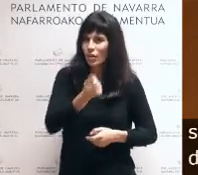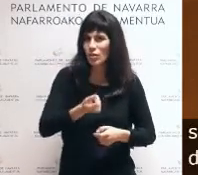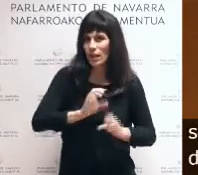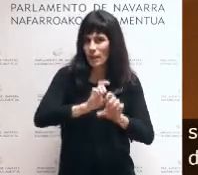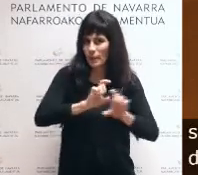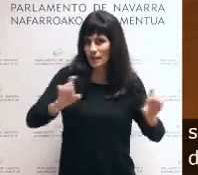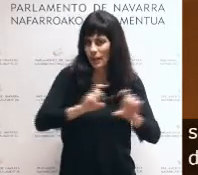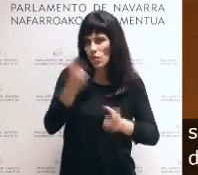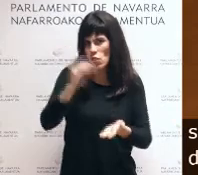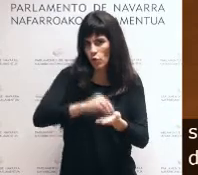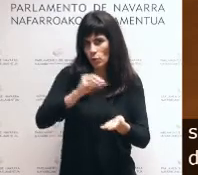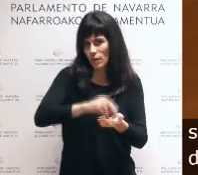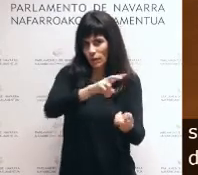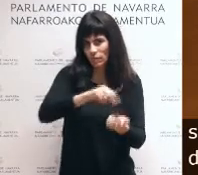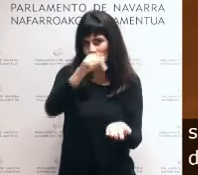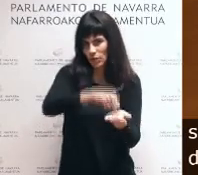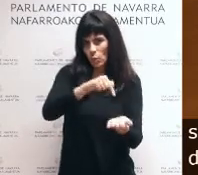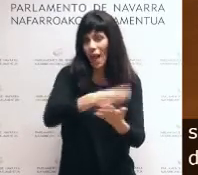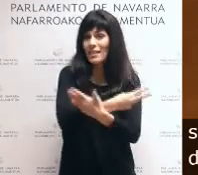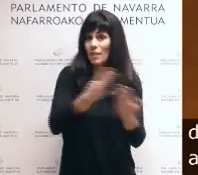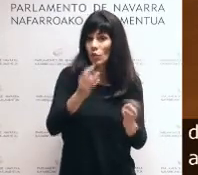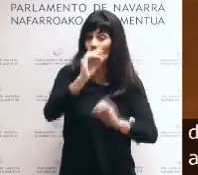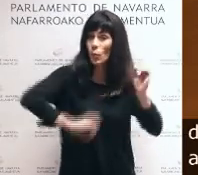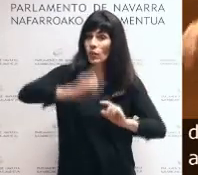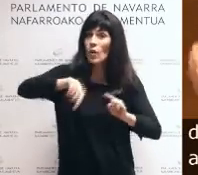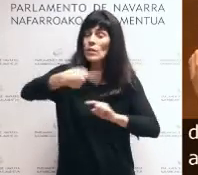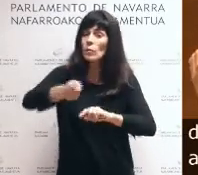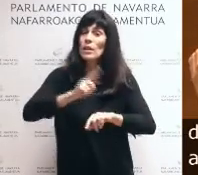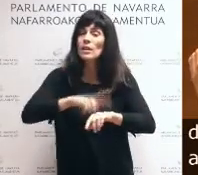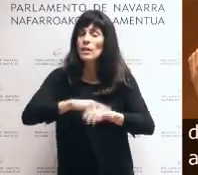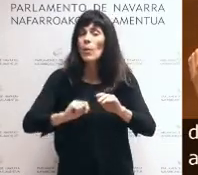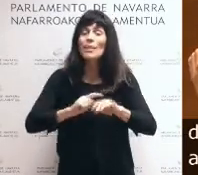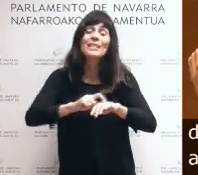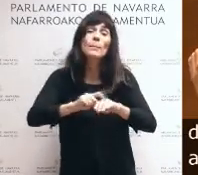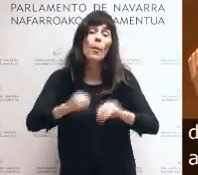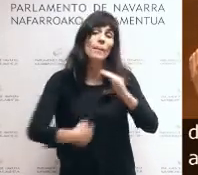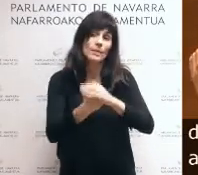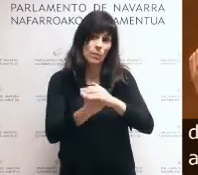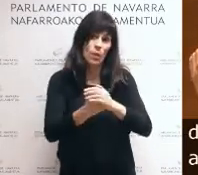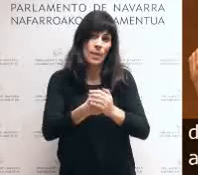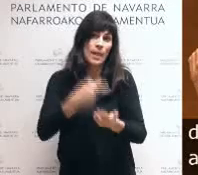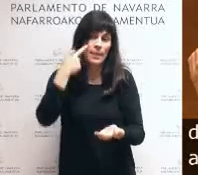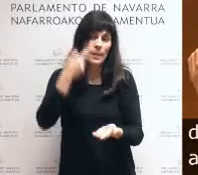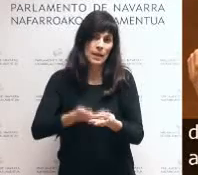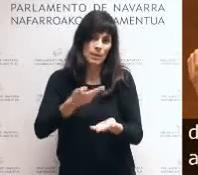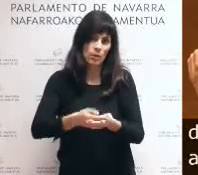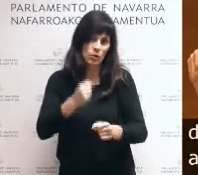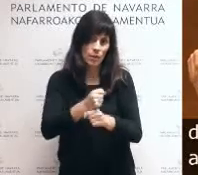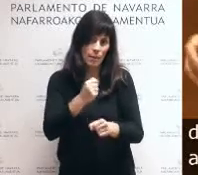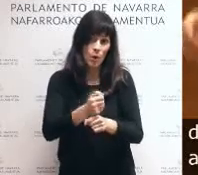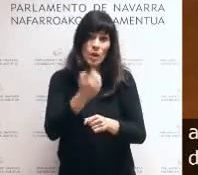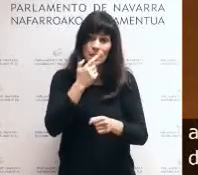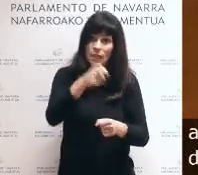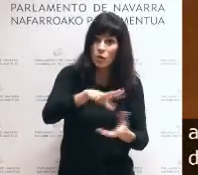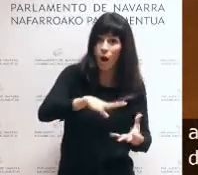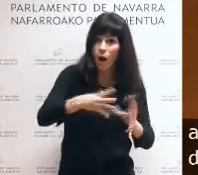primero en sociedades al 28% hasta ahora y después al tipo máximo del IRPF como rendimientos de trabajo. Si estos dividendos se transformasen en sueldo,